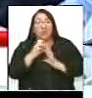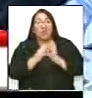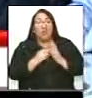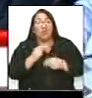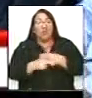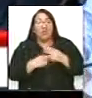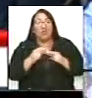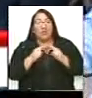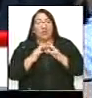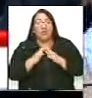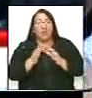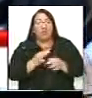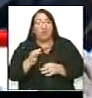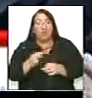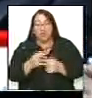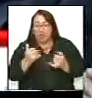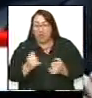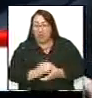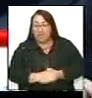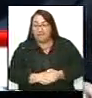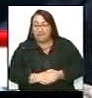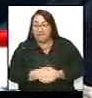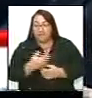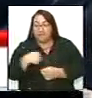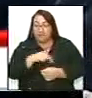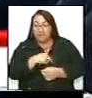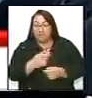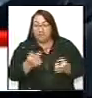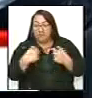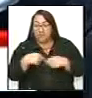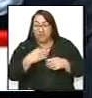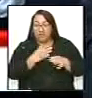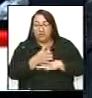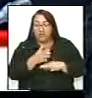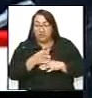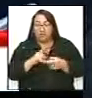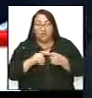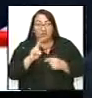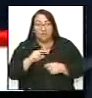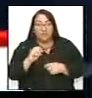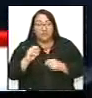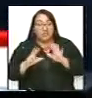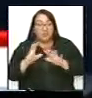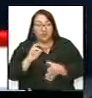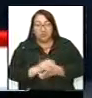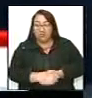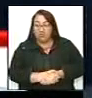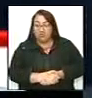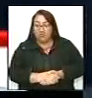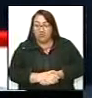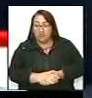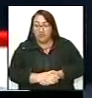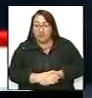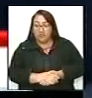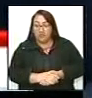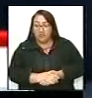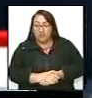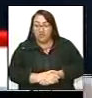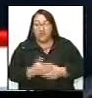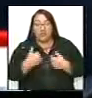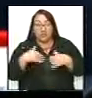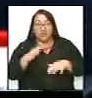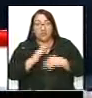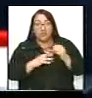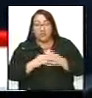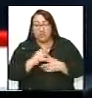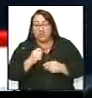de vivienda rural actualmente nosotros venimos interviniendo desde el 2013 y tenemos construidos